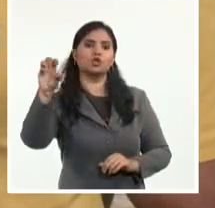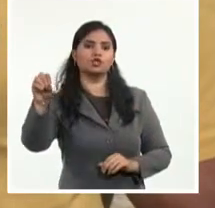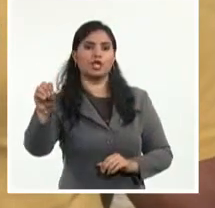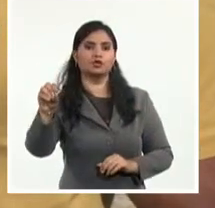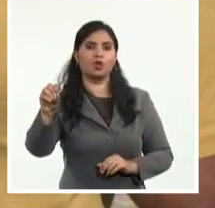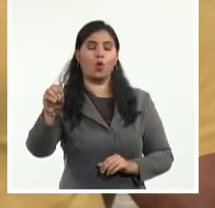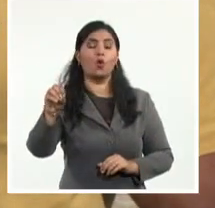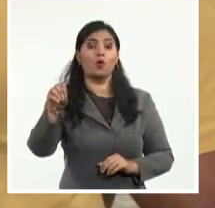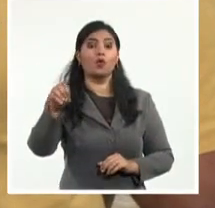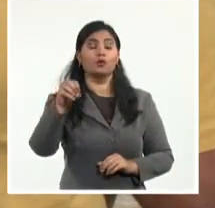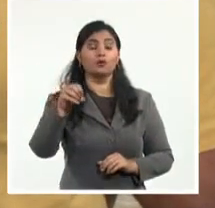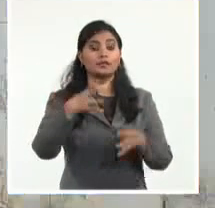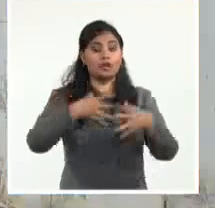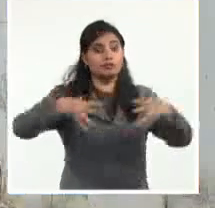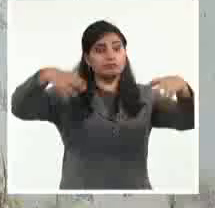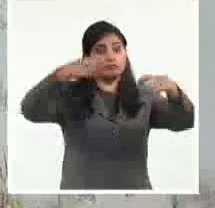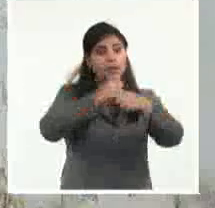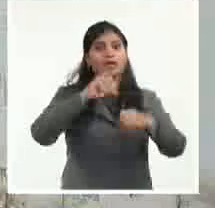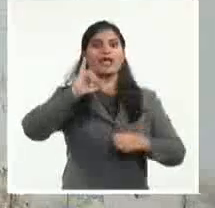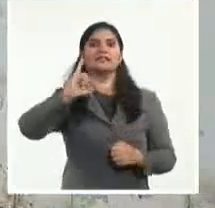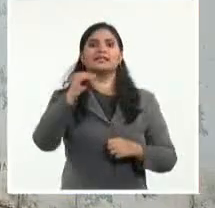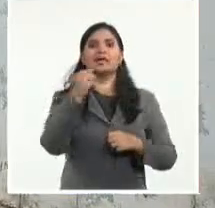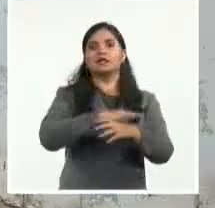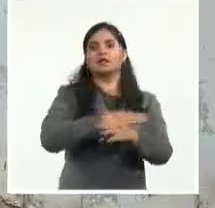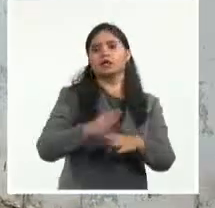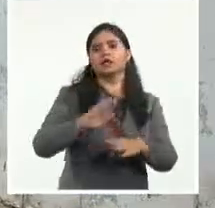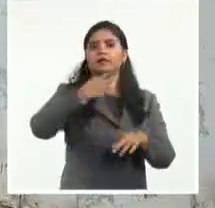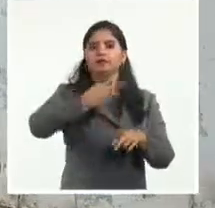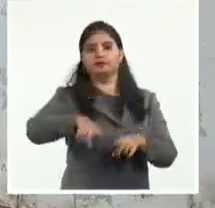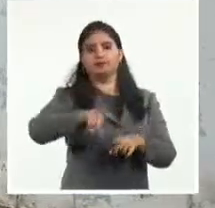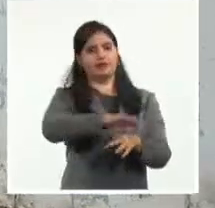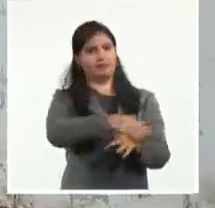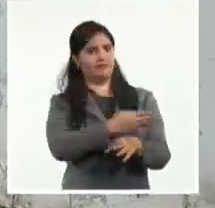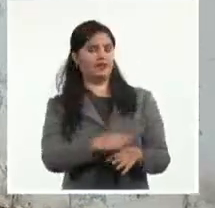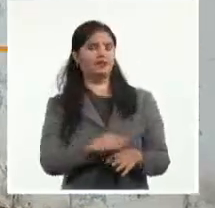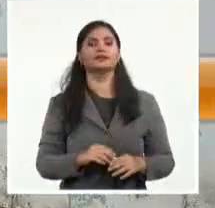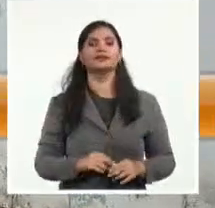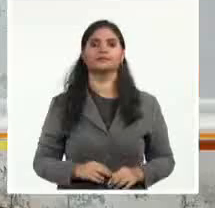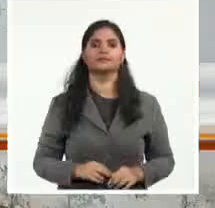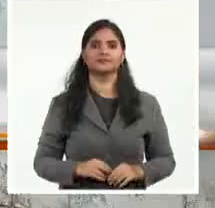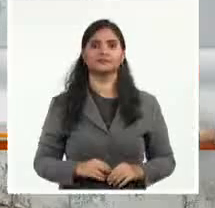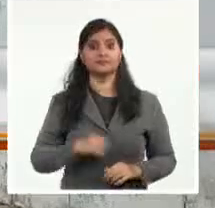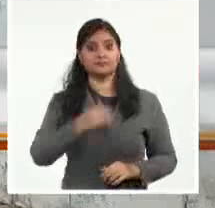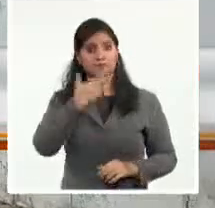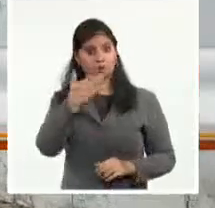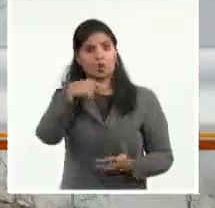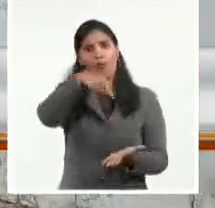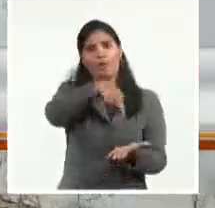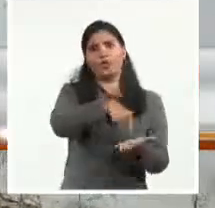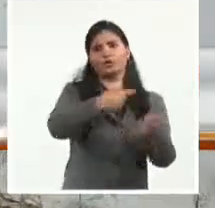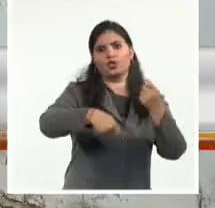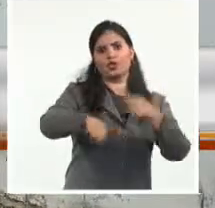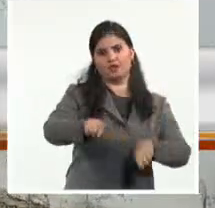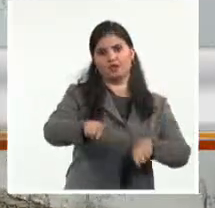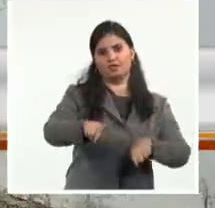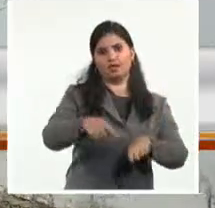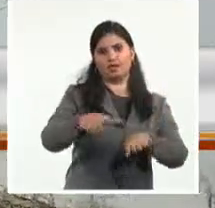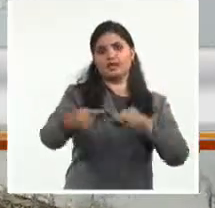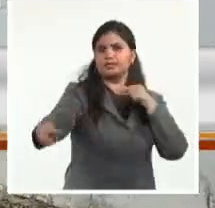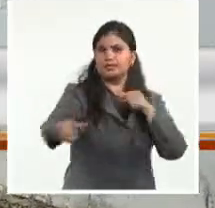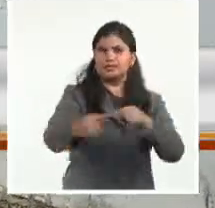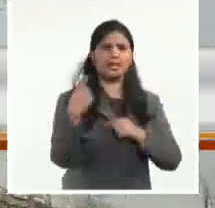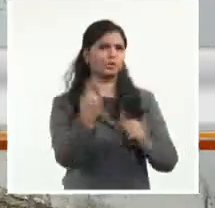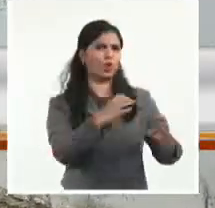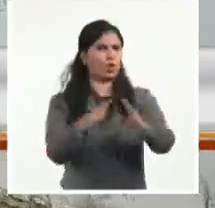1.200 módulos de 6 productos diferentes. Es una ventaja tener el punto de venta aquí en la comunidad con